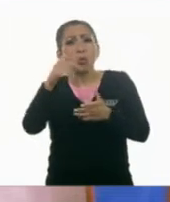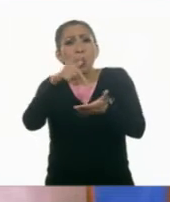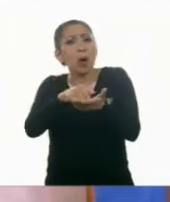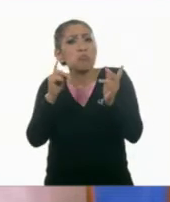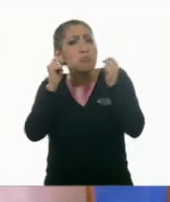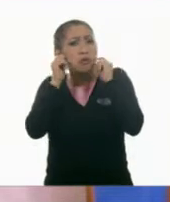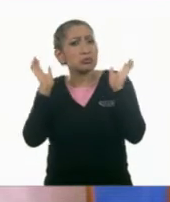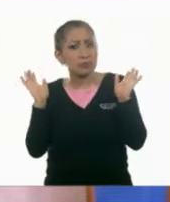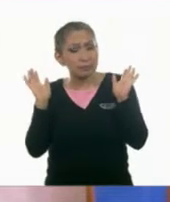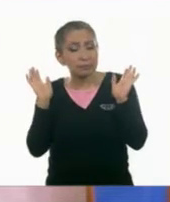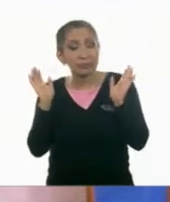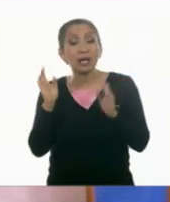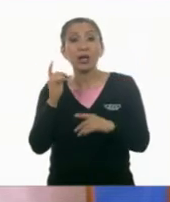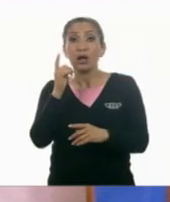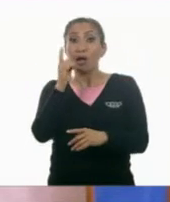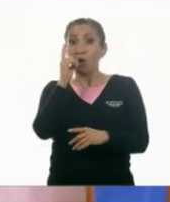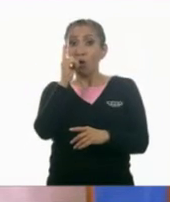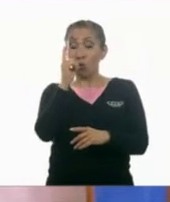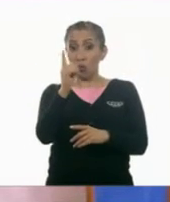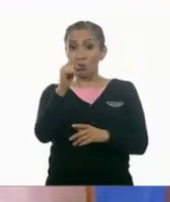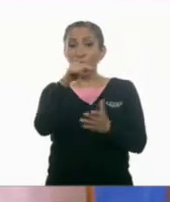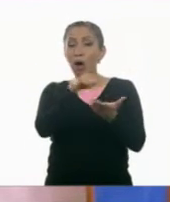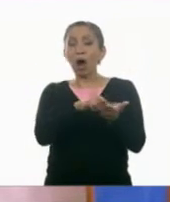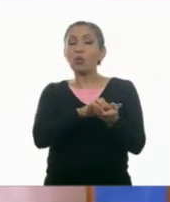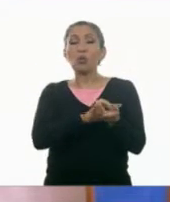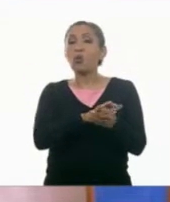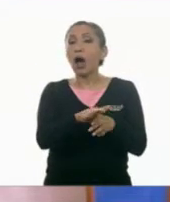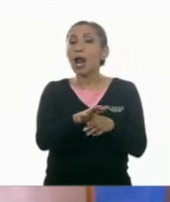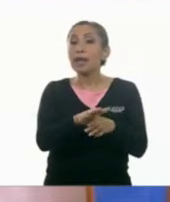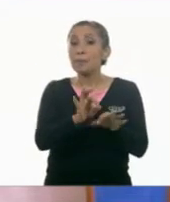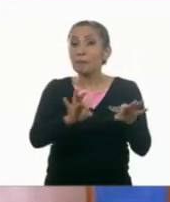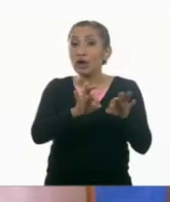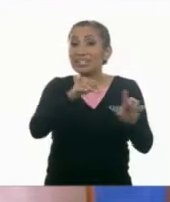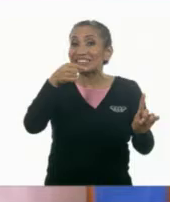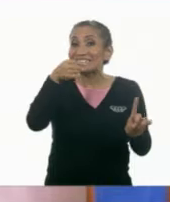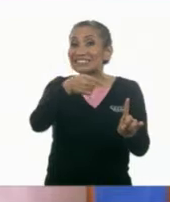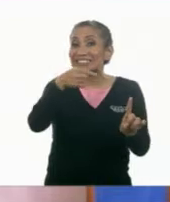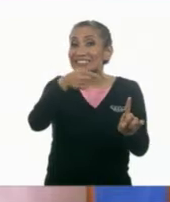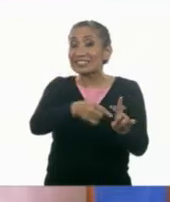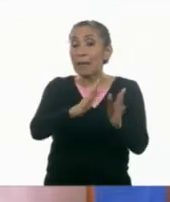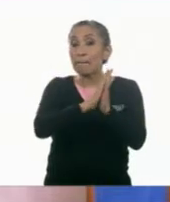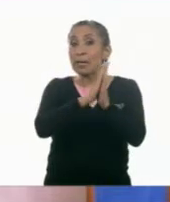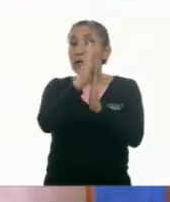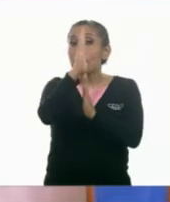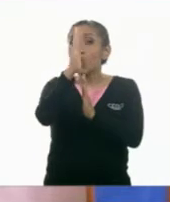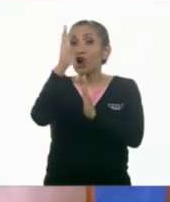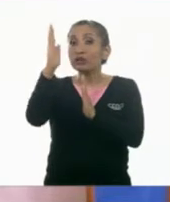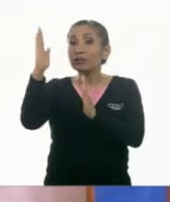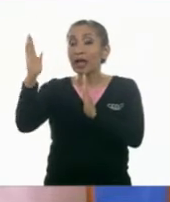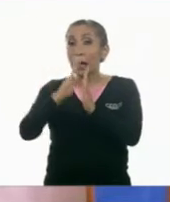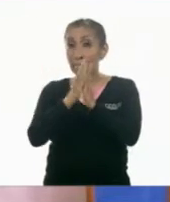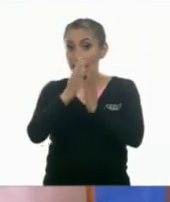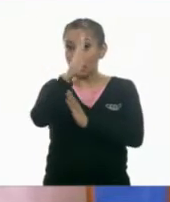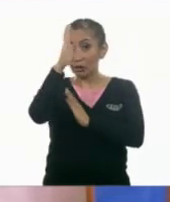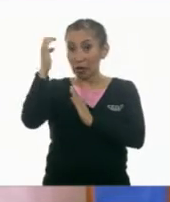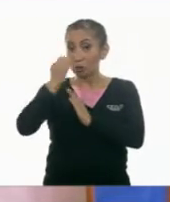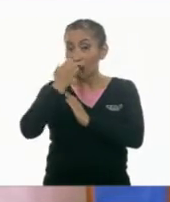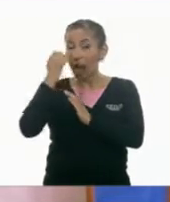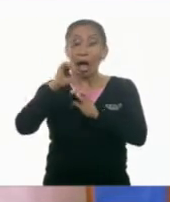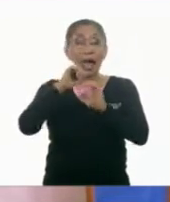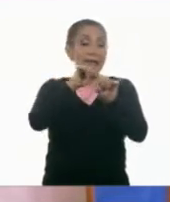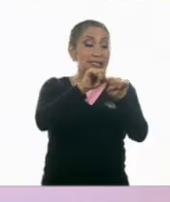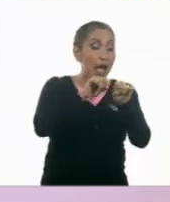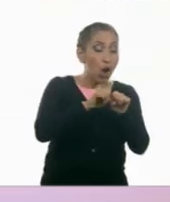nos encontremos. Y uno de esos sitios, precisamente, es la biblioteca de la escuela o del